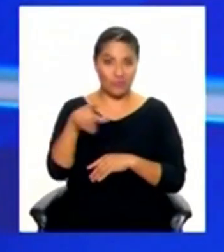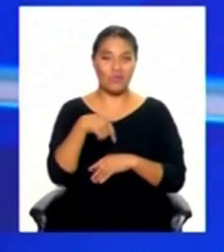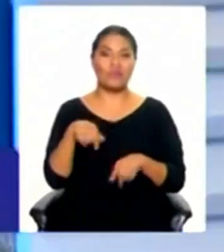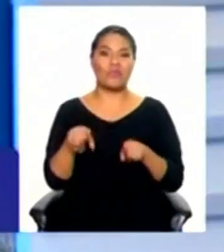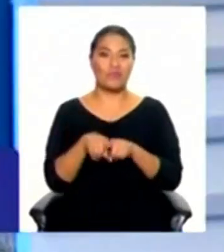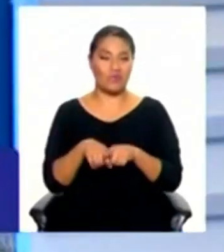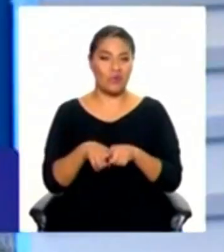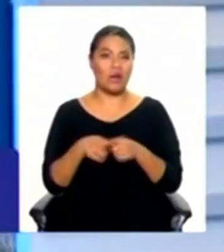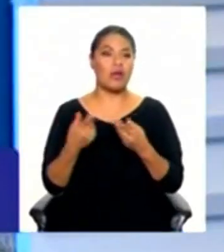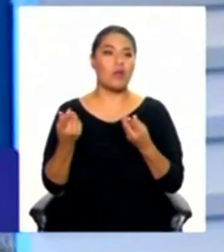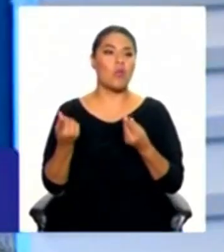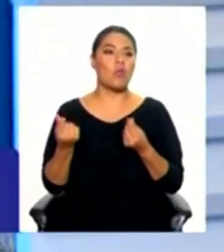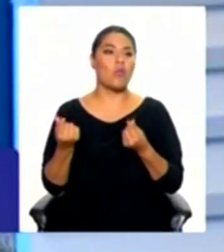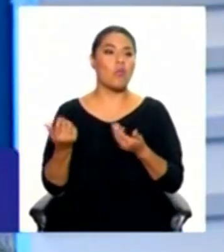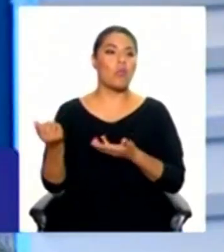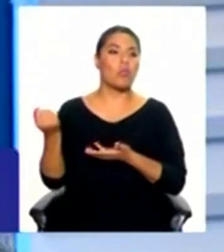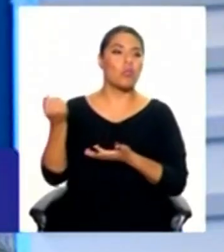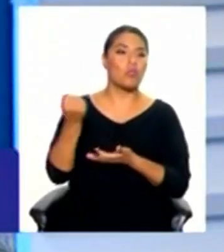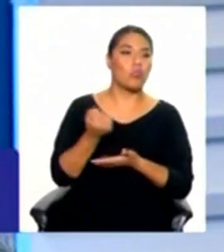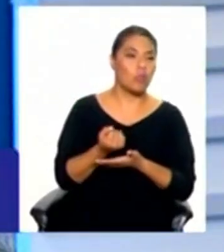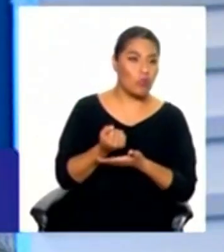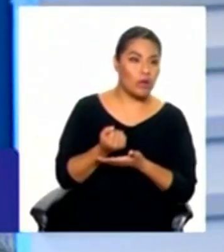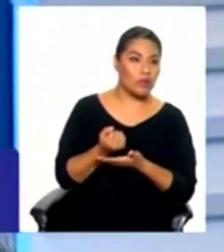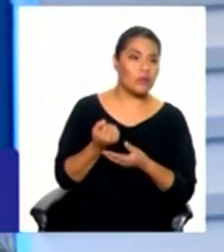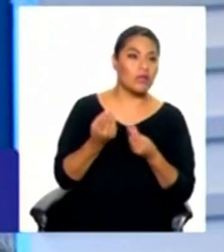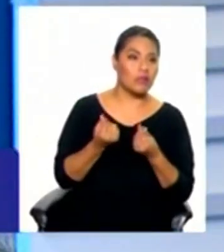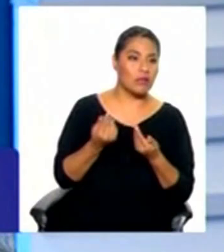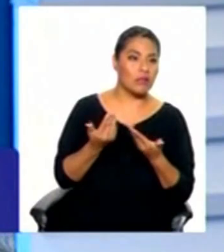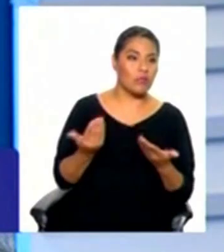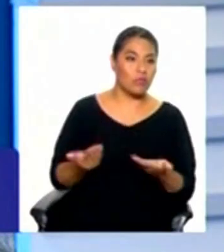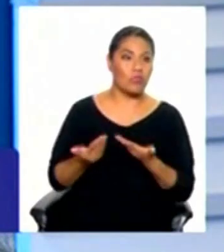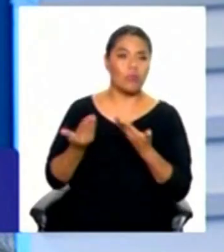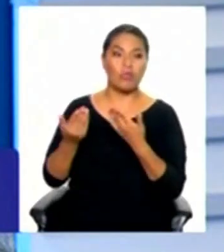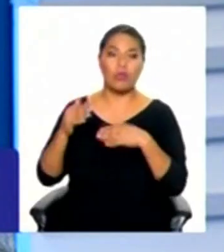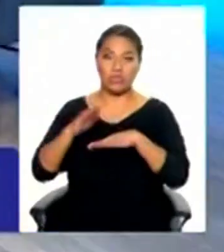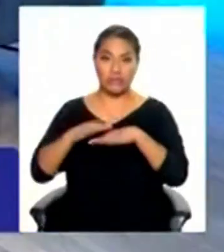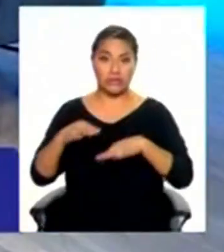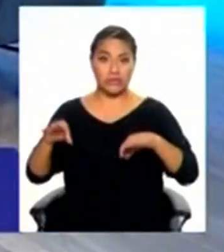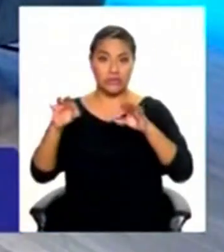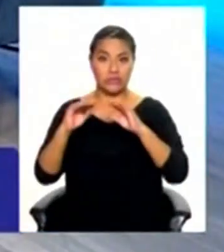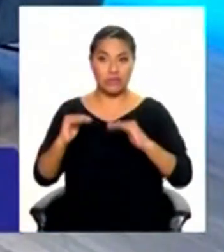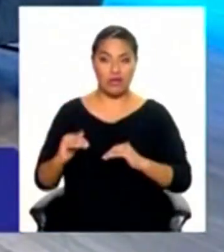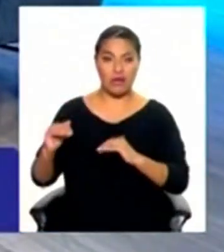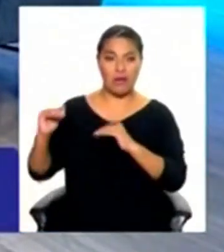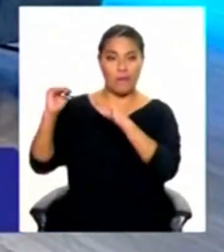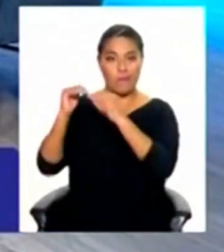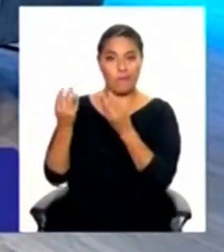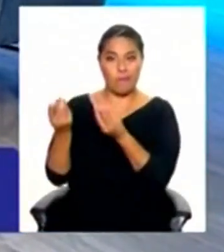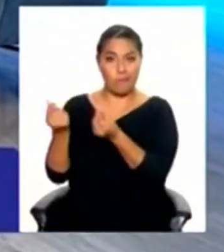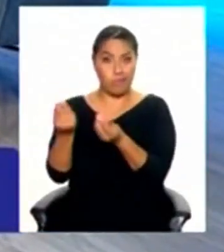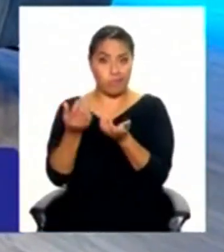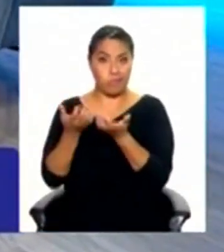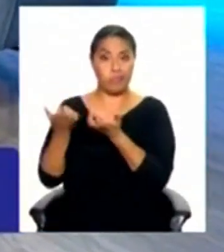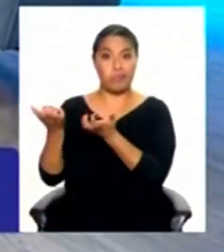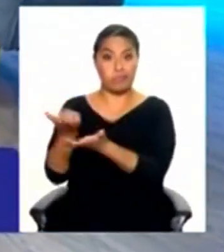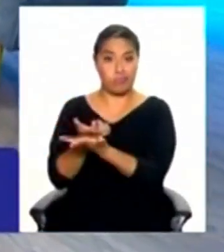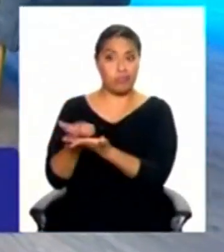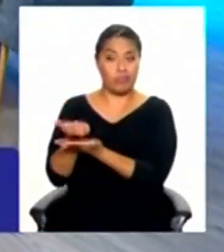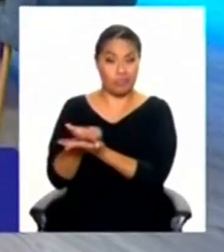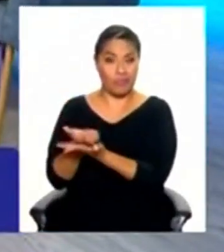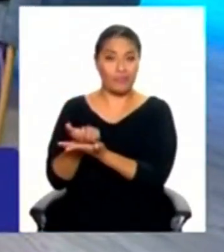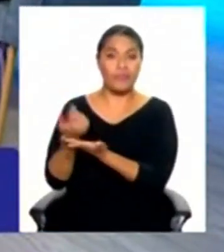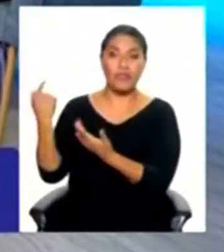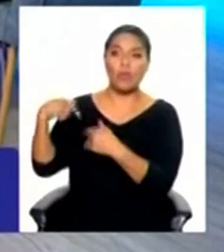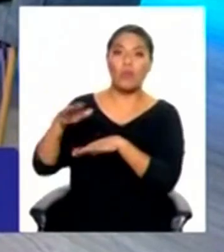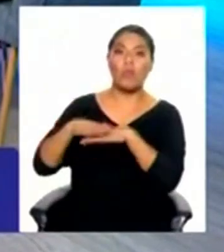Mercado la inversión Cuánto dinero está viniendo para justamente levantar estas obras emblemáticas El Perú no es pues un país en donde